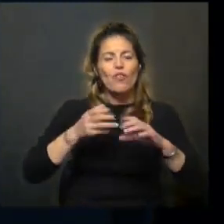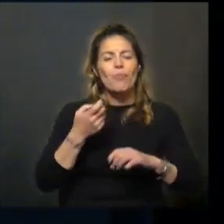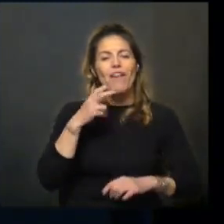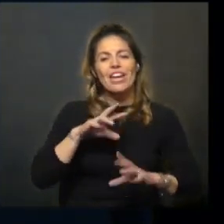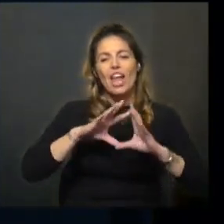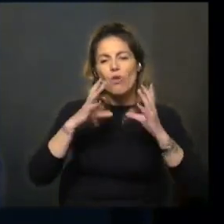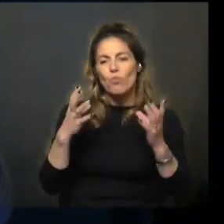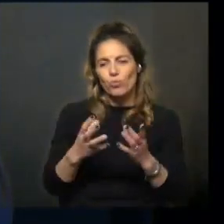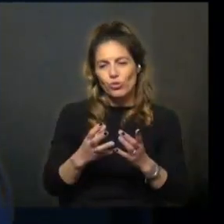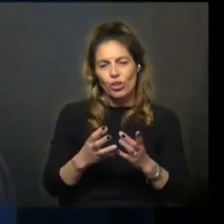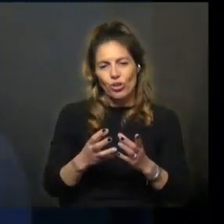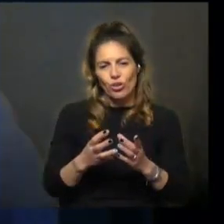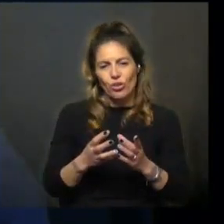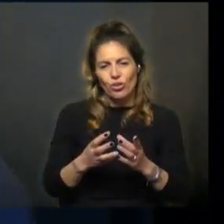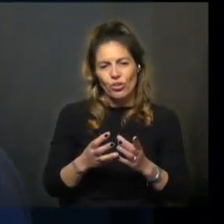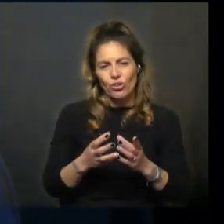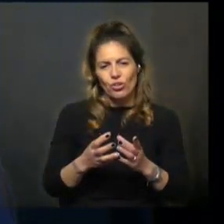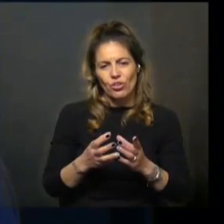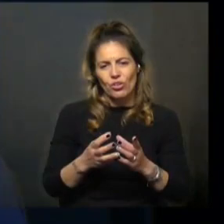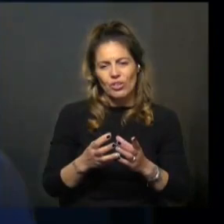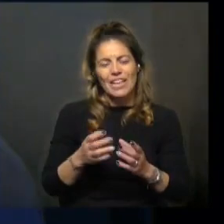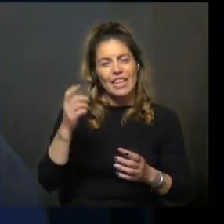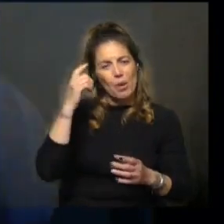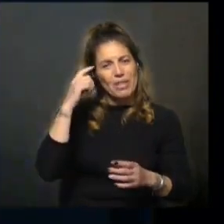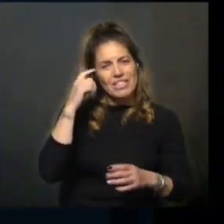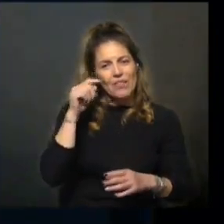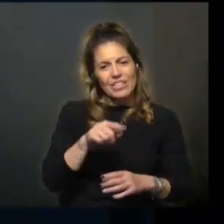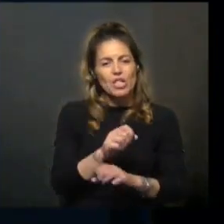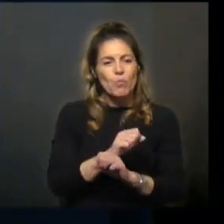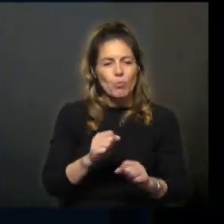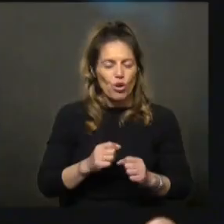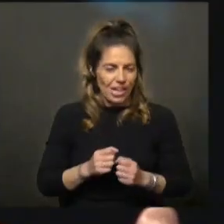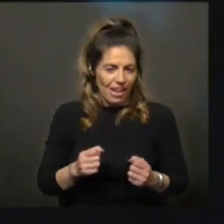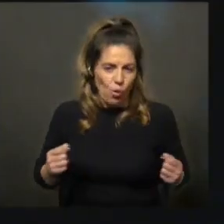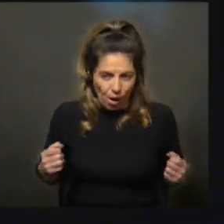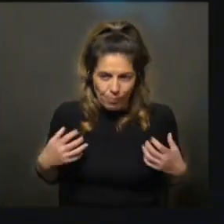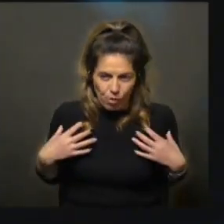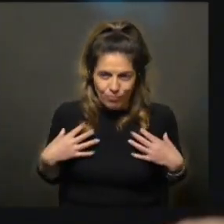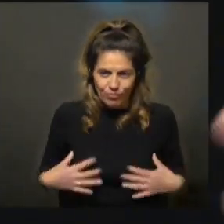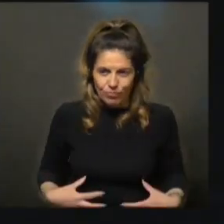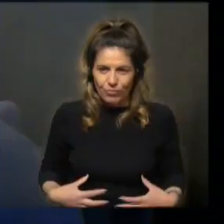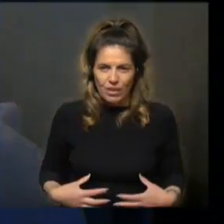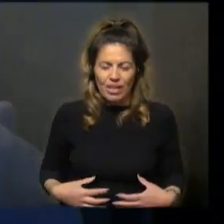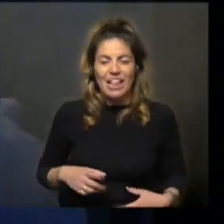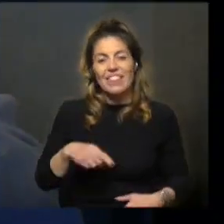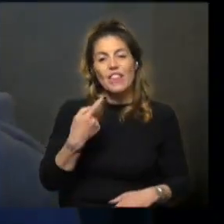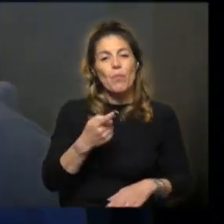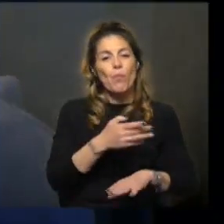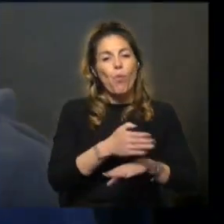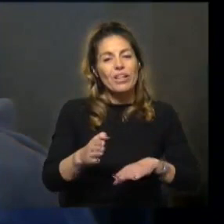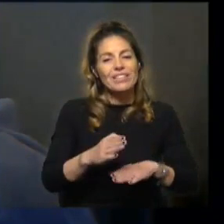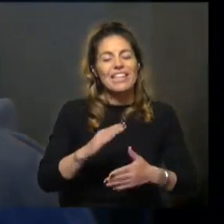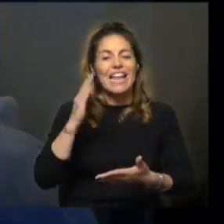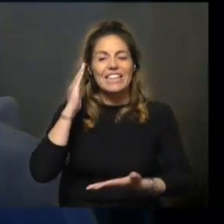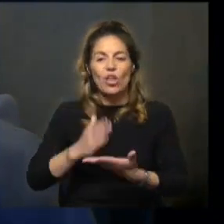el mundo y quienes pensaban así ponían el cuerpo después de la dictadura hay otra